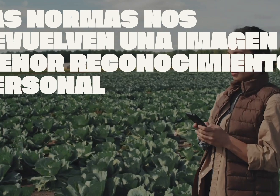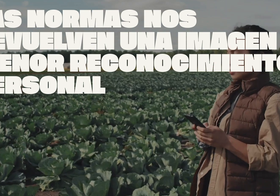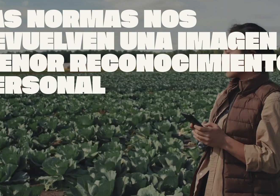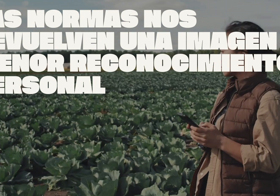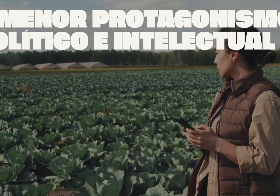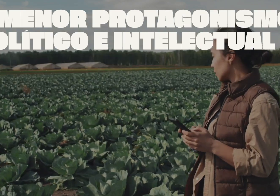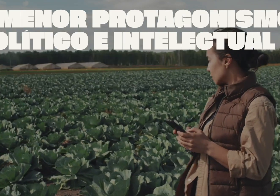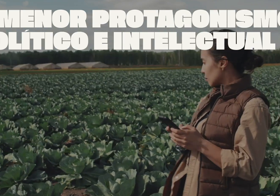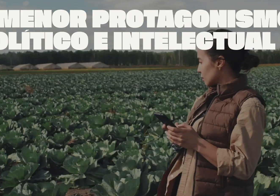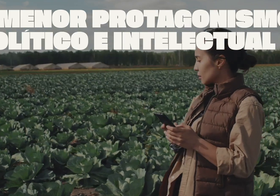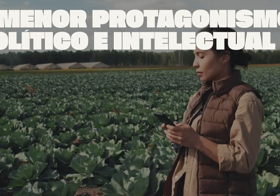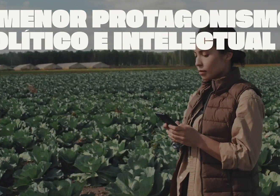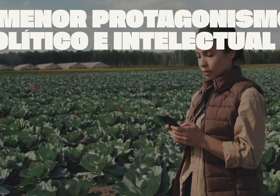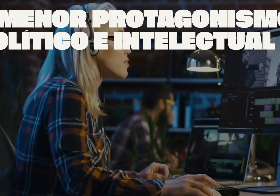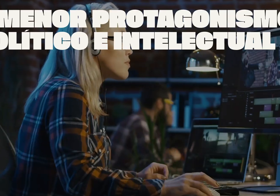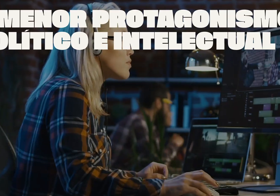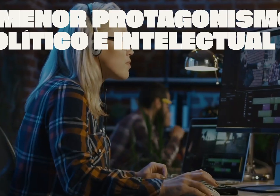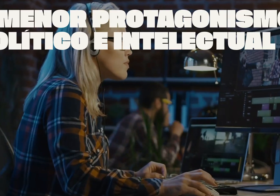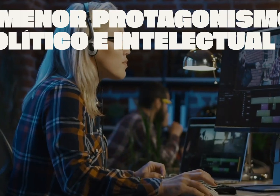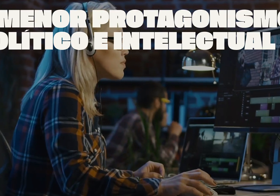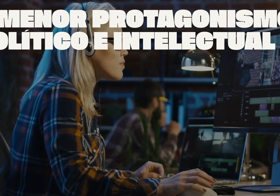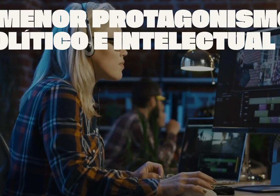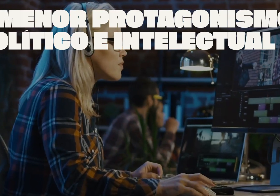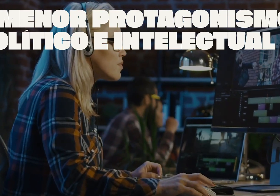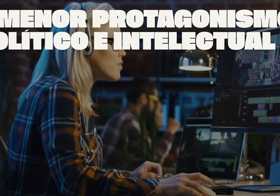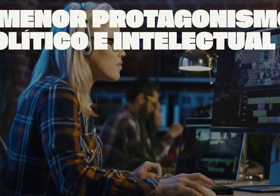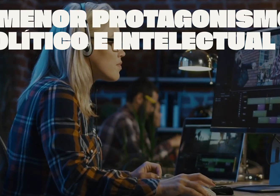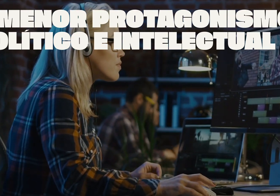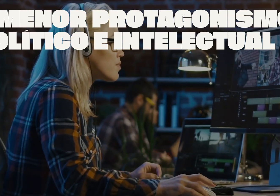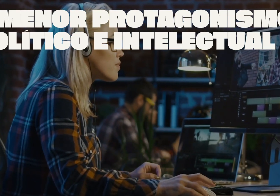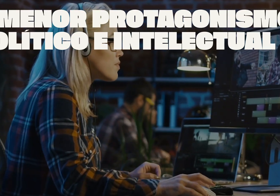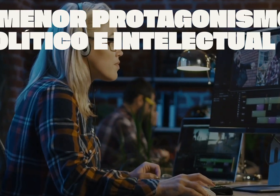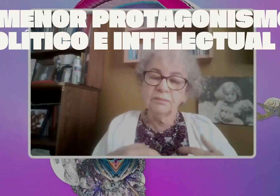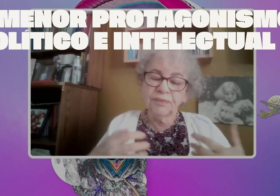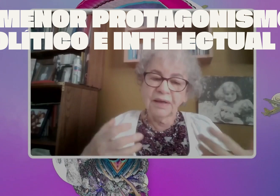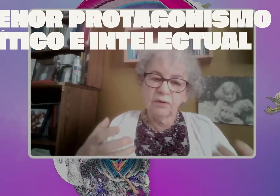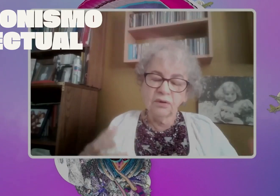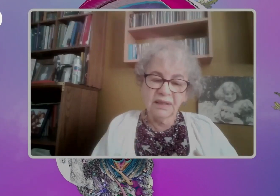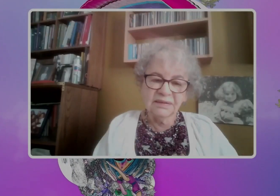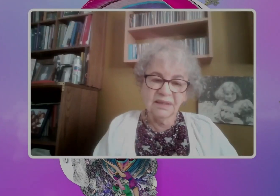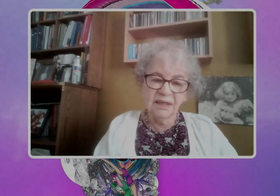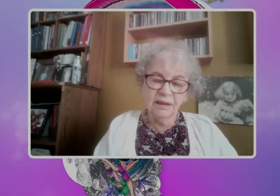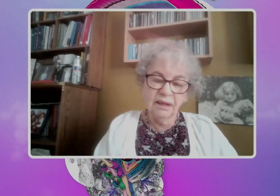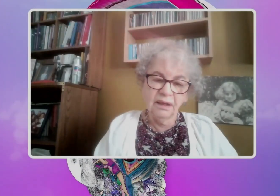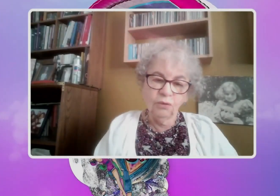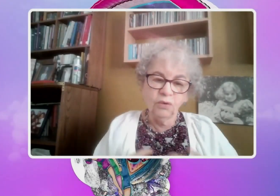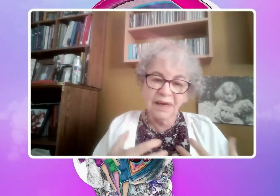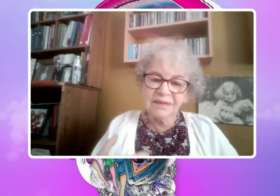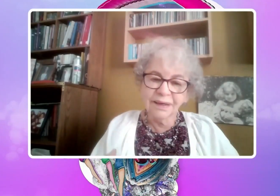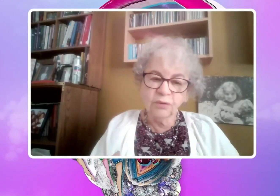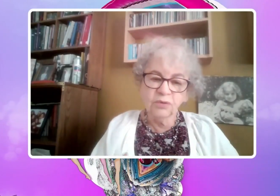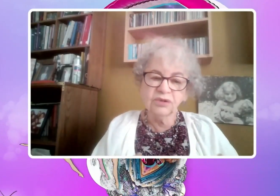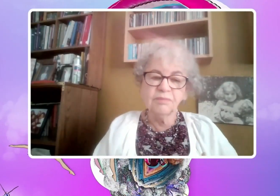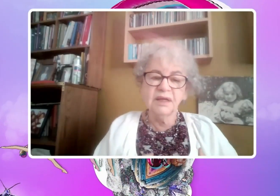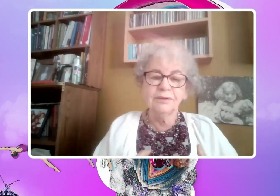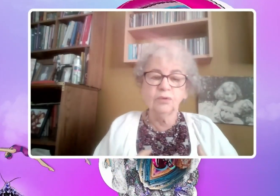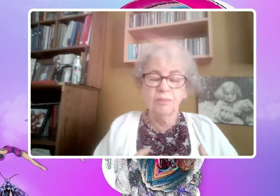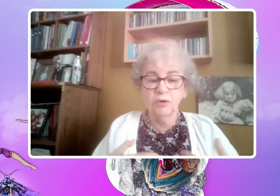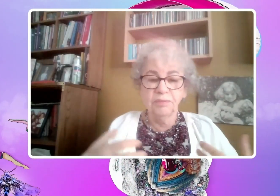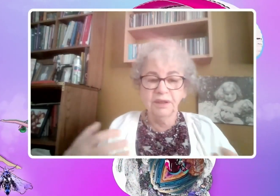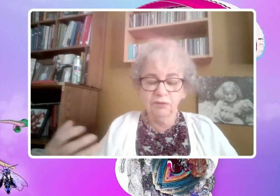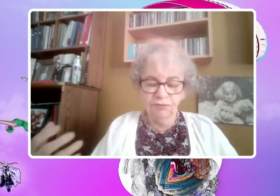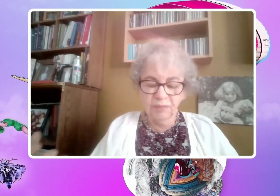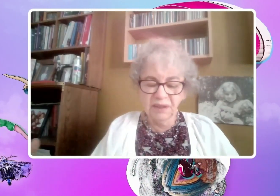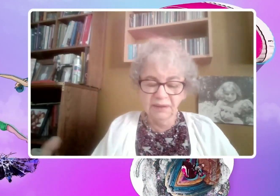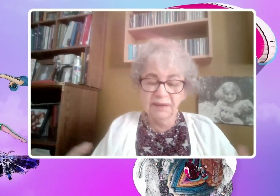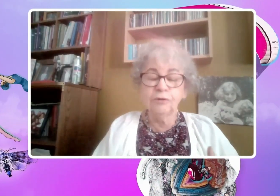personal y menor protagonismo político e intelectual. Y yo creo tengo que hacer un gran